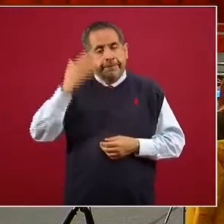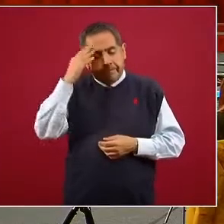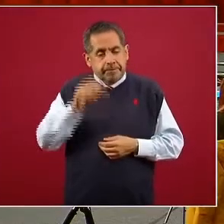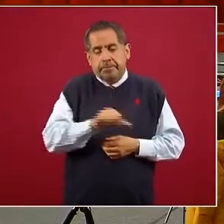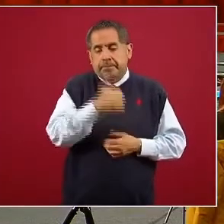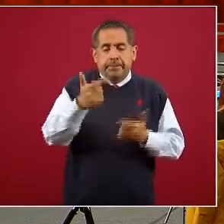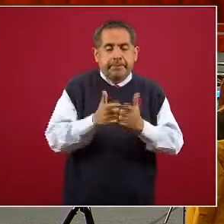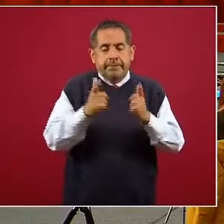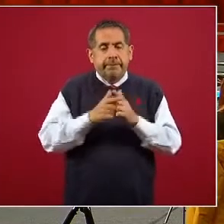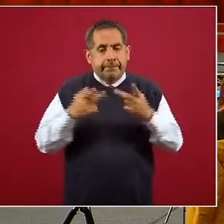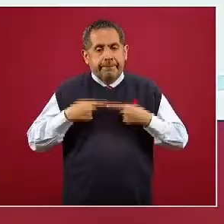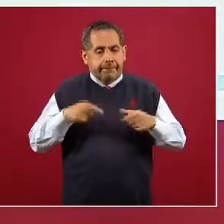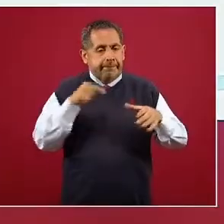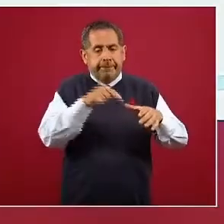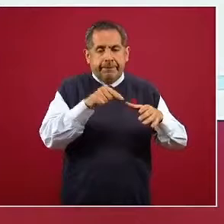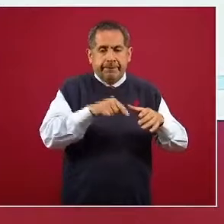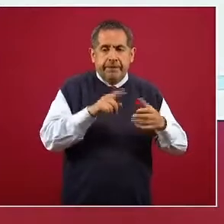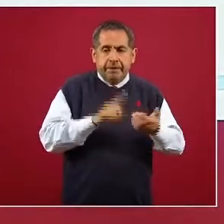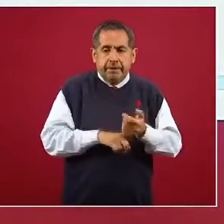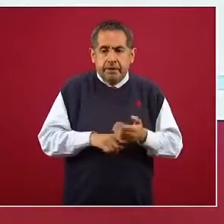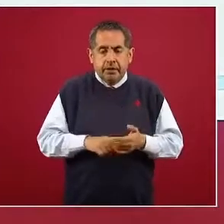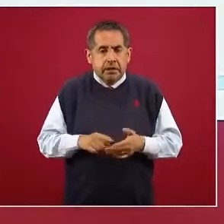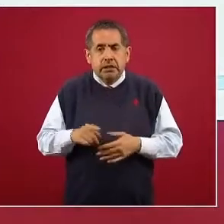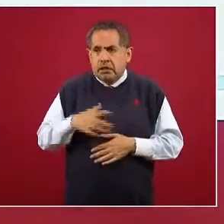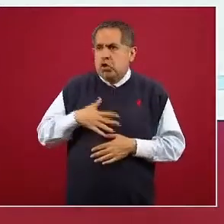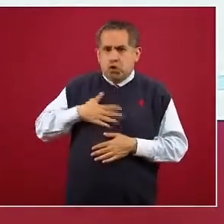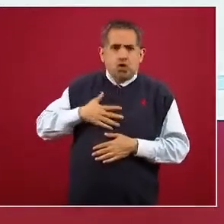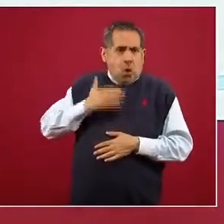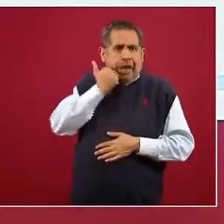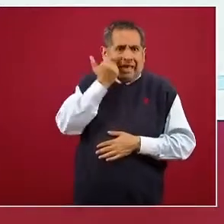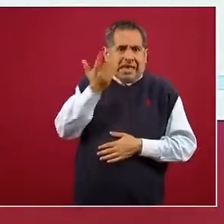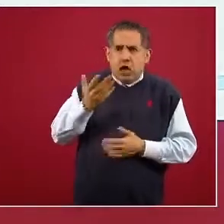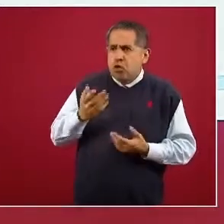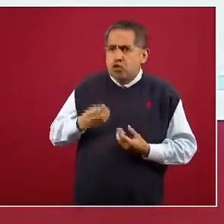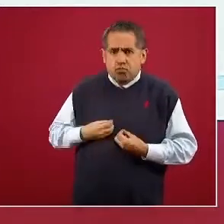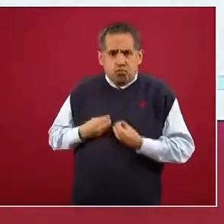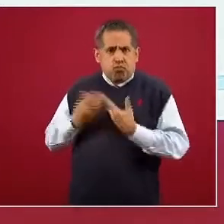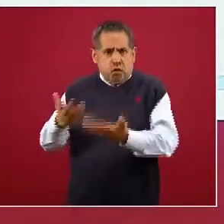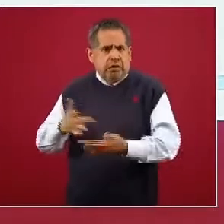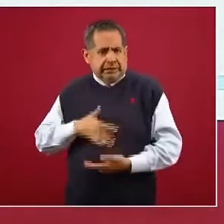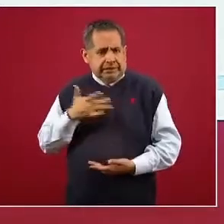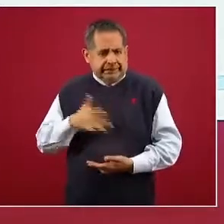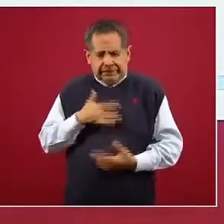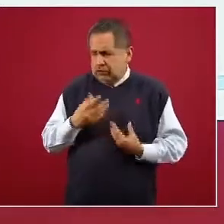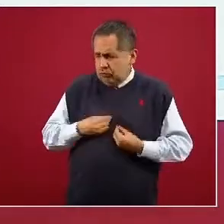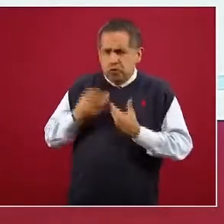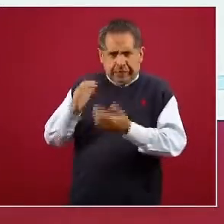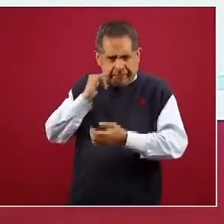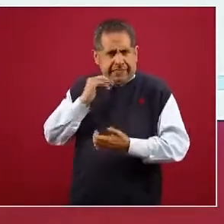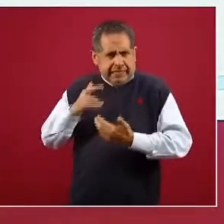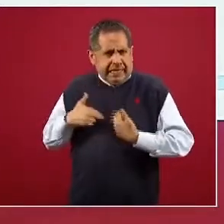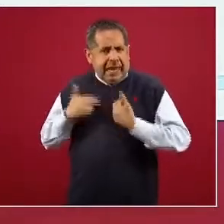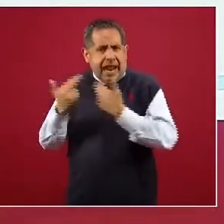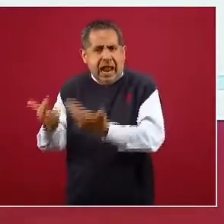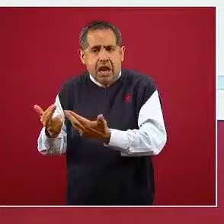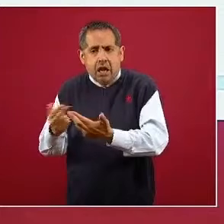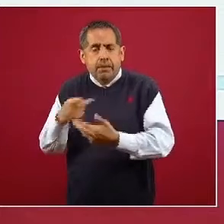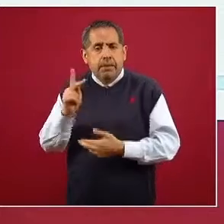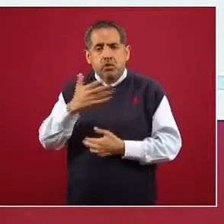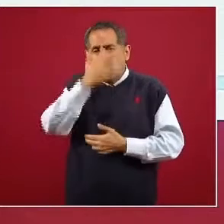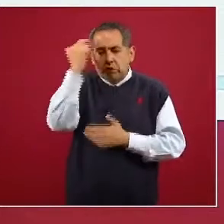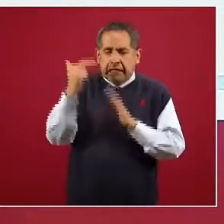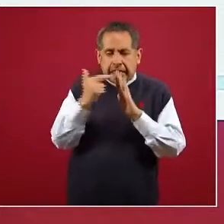grupo de personas que a veces ven frenado su deseo de donar de manera voluntaria y altruista porque no conocen